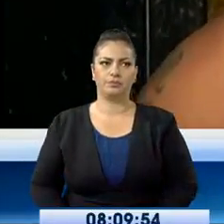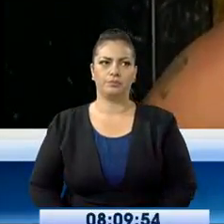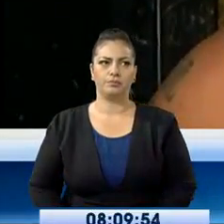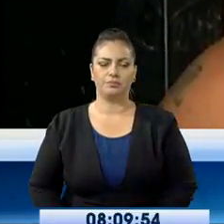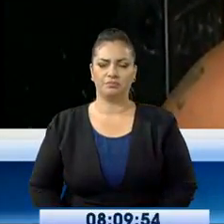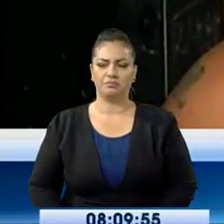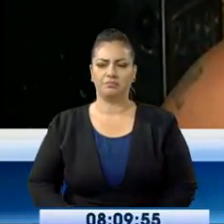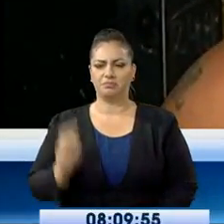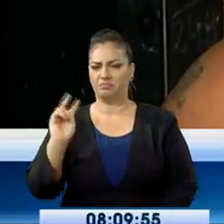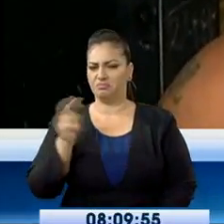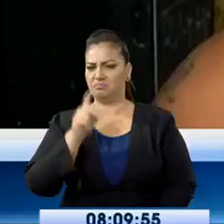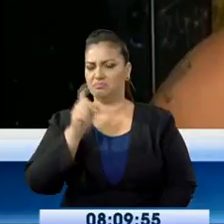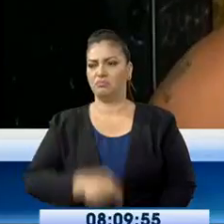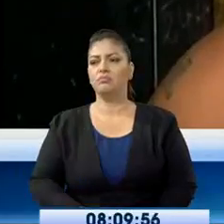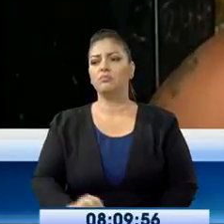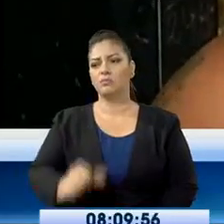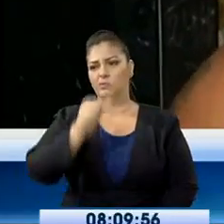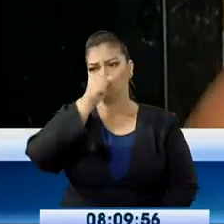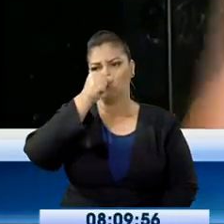que era adicto a la droga, pues ya.